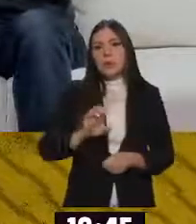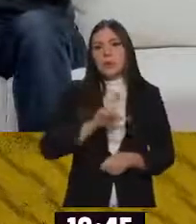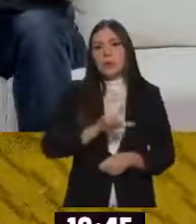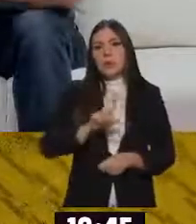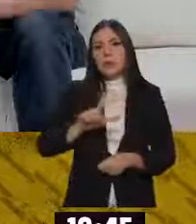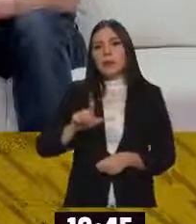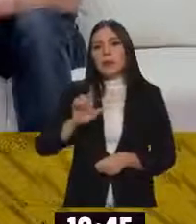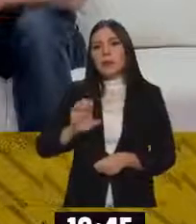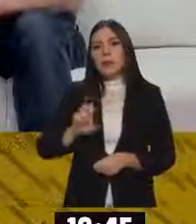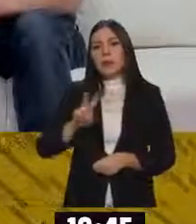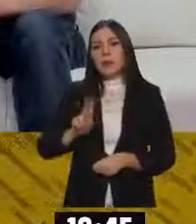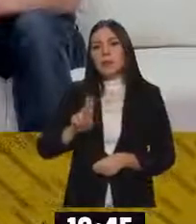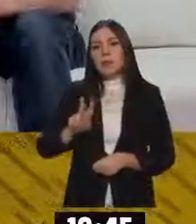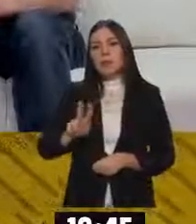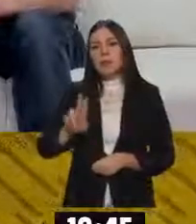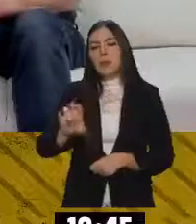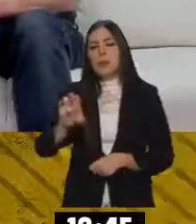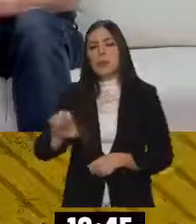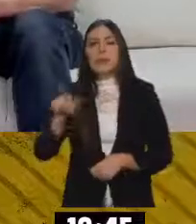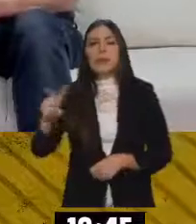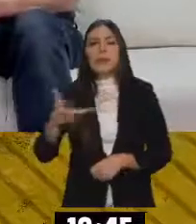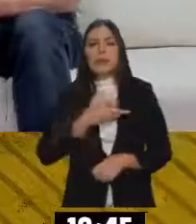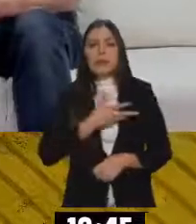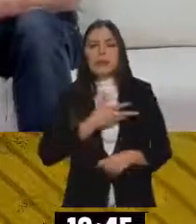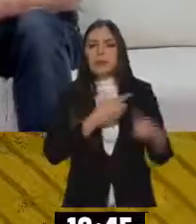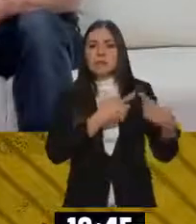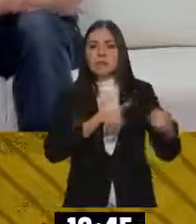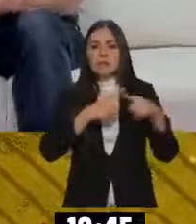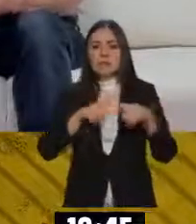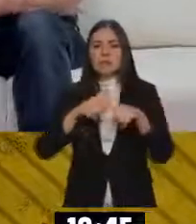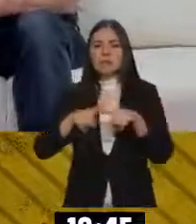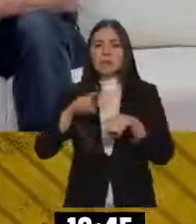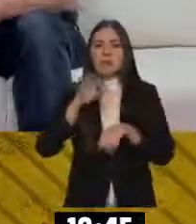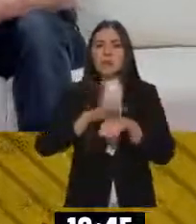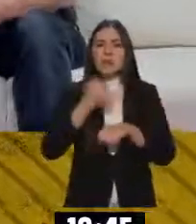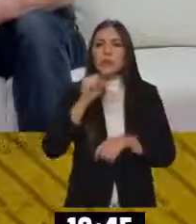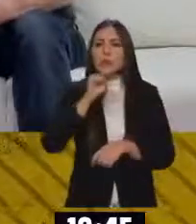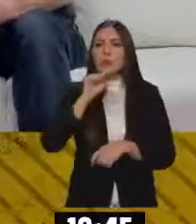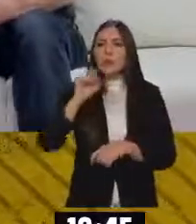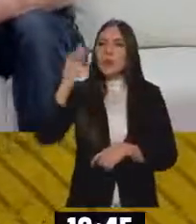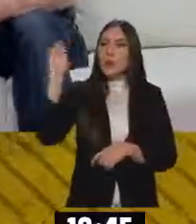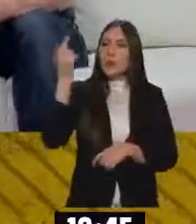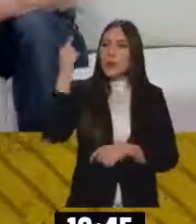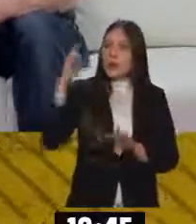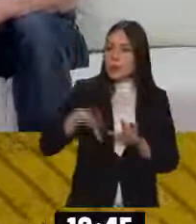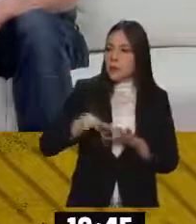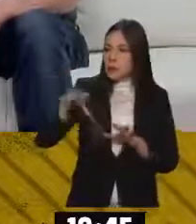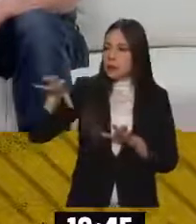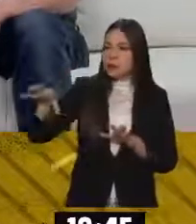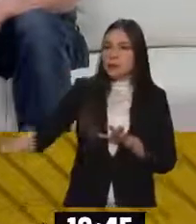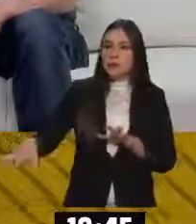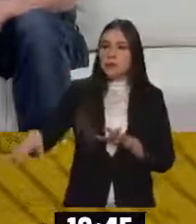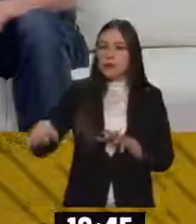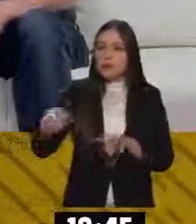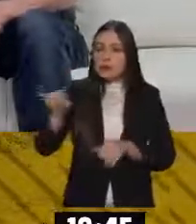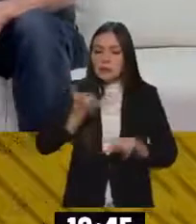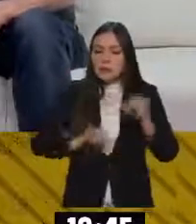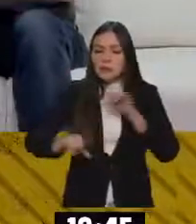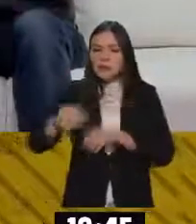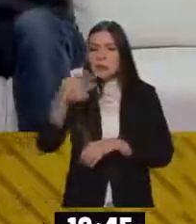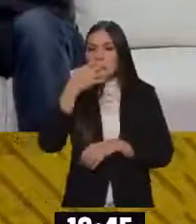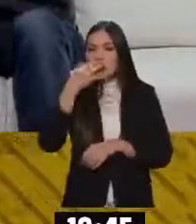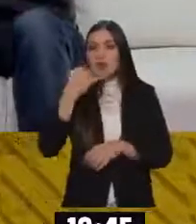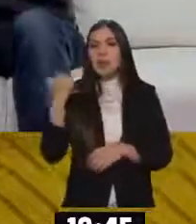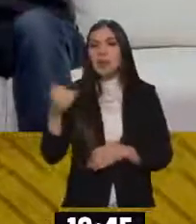una fantástica facultad de medicina, New York University, al lado. So, entrenamiento de todos los médicos,